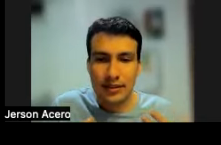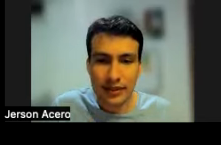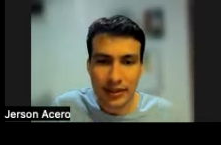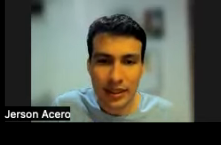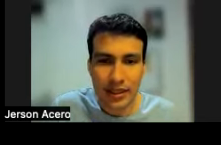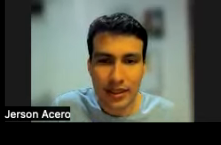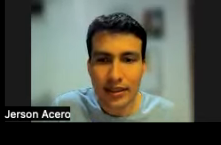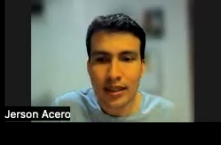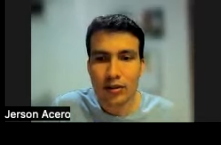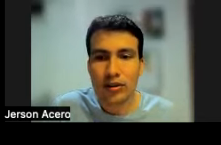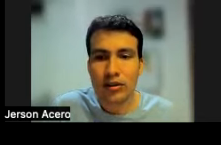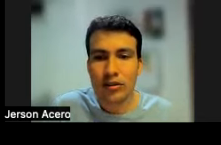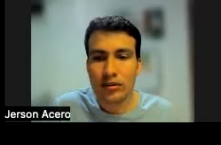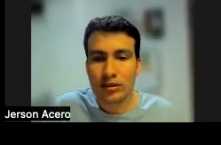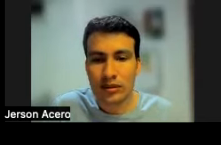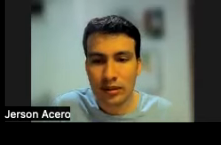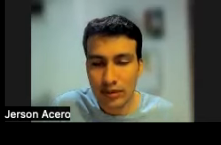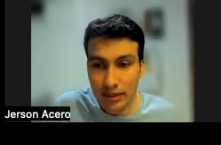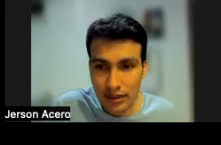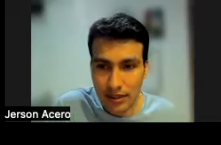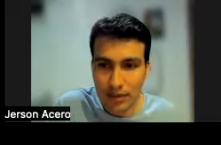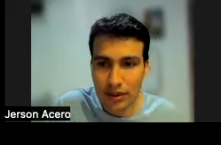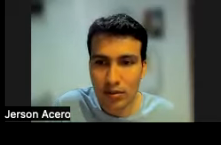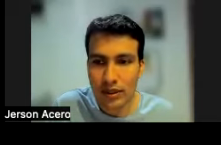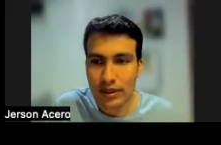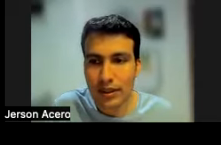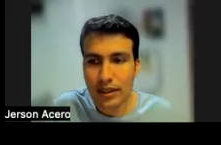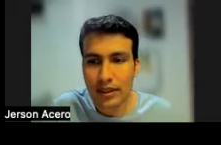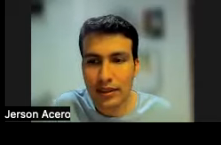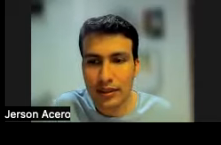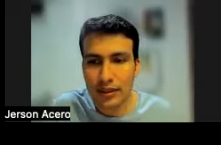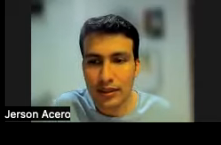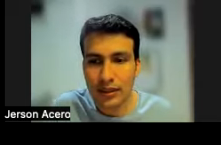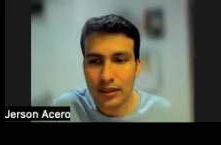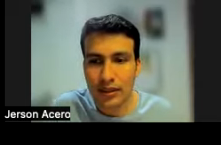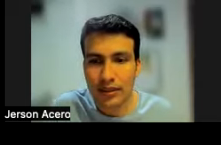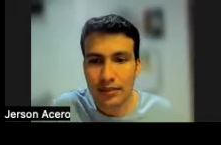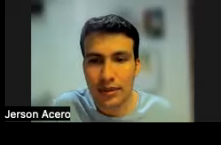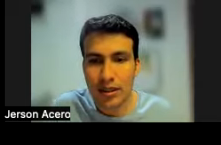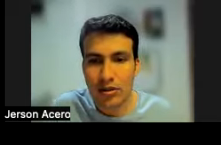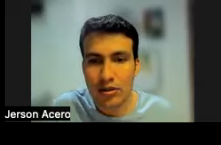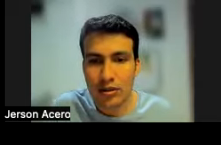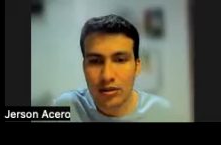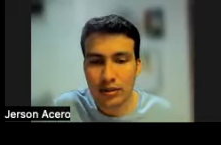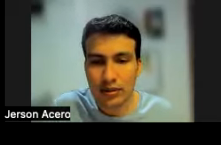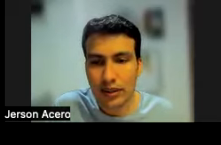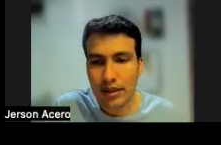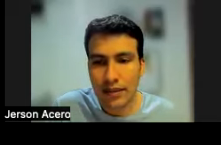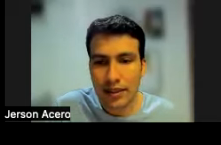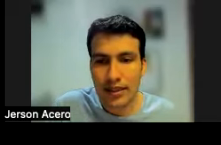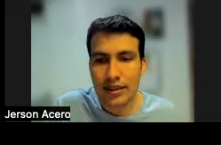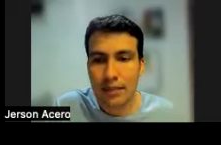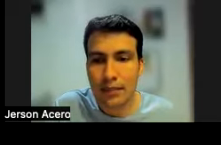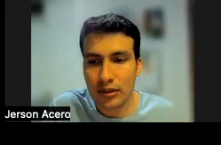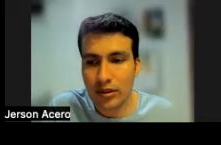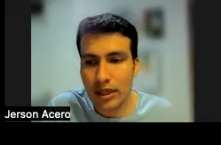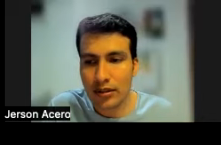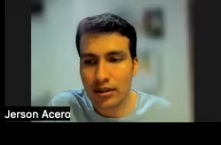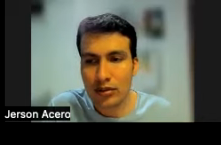vez desacredita a los otros, es una estrategia muy recurrente en él. De hecho, habla de que